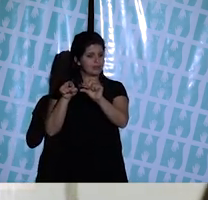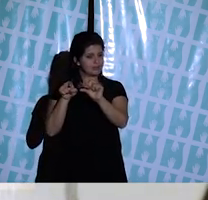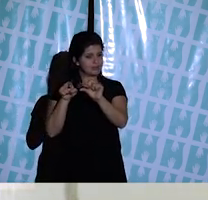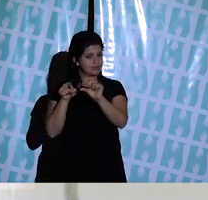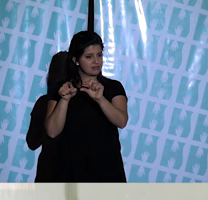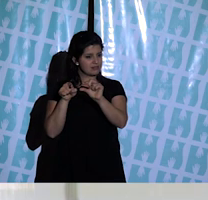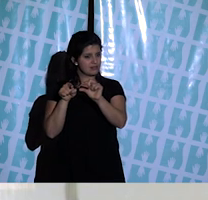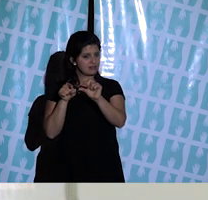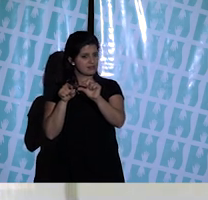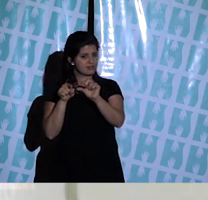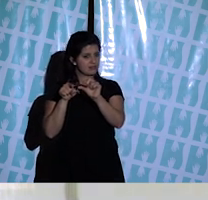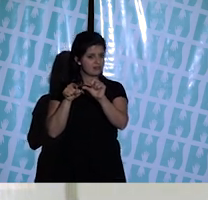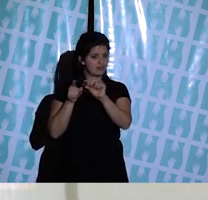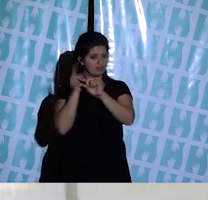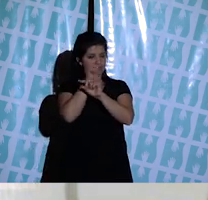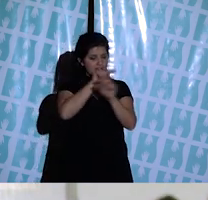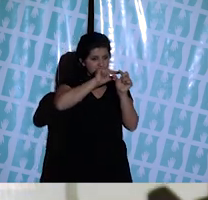saciarse como una forma de